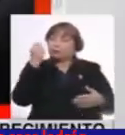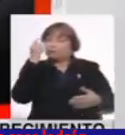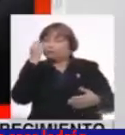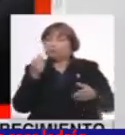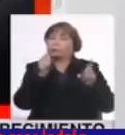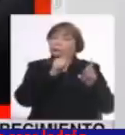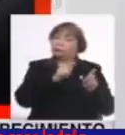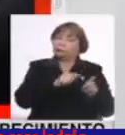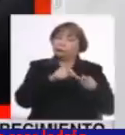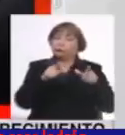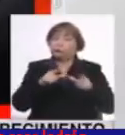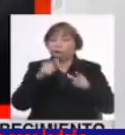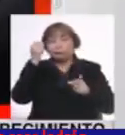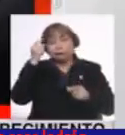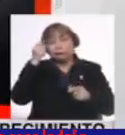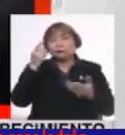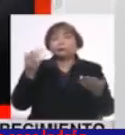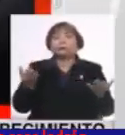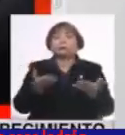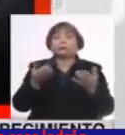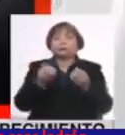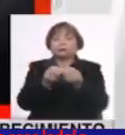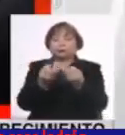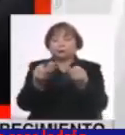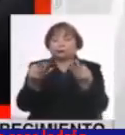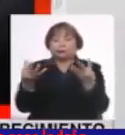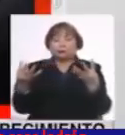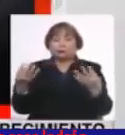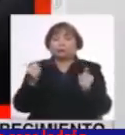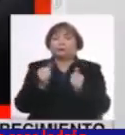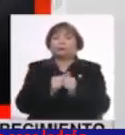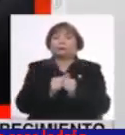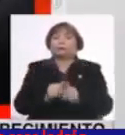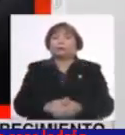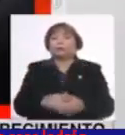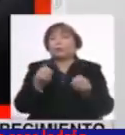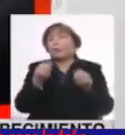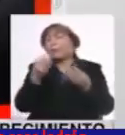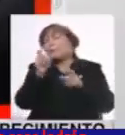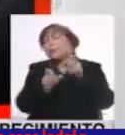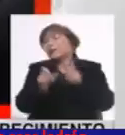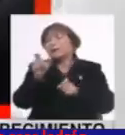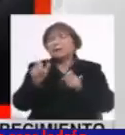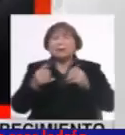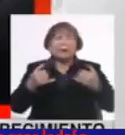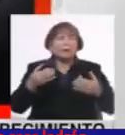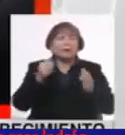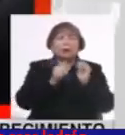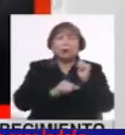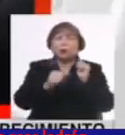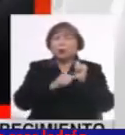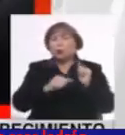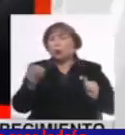lado de la orilla, donde la mayoría de los jóvenes, donde la mayoría de los